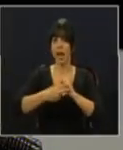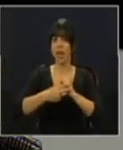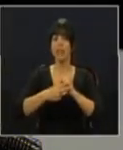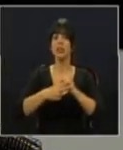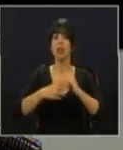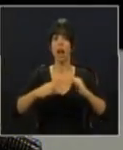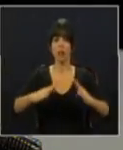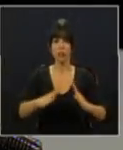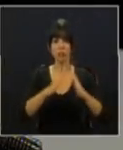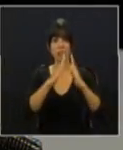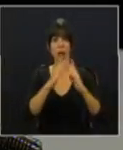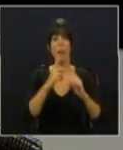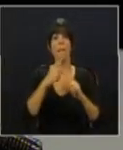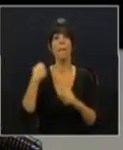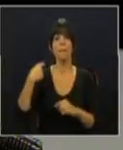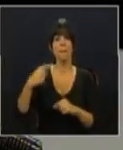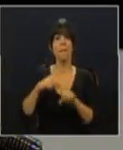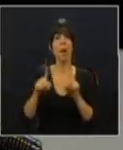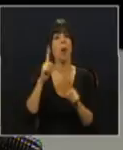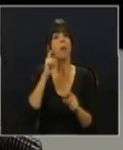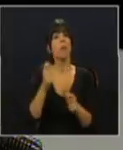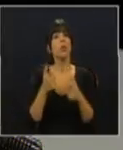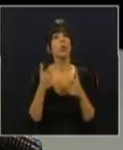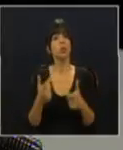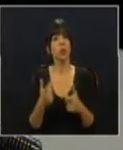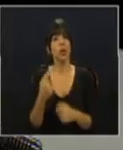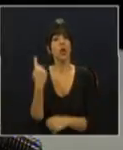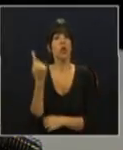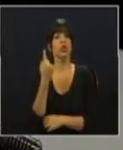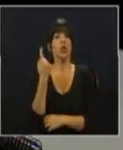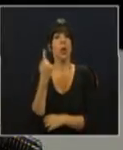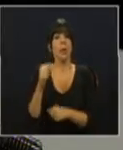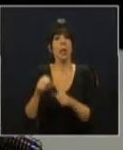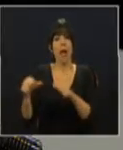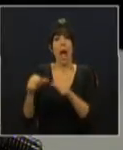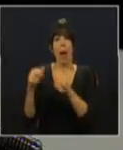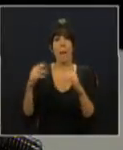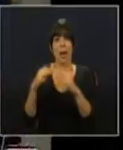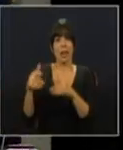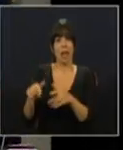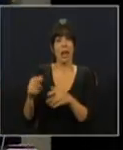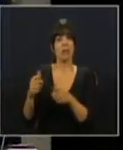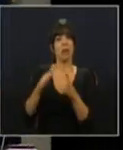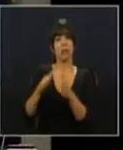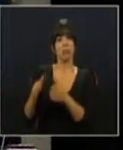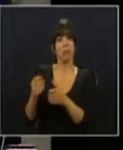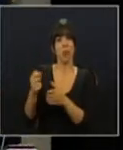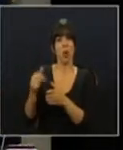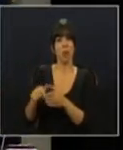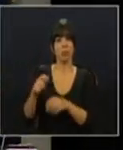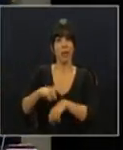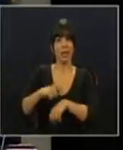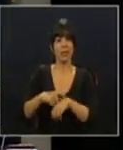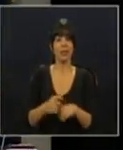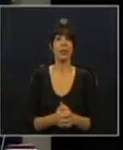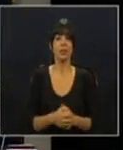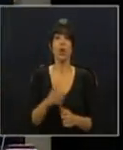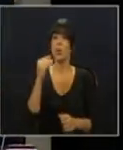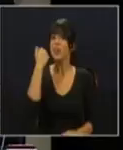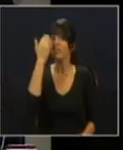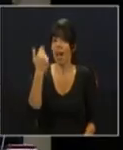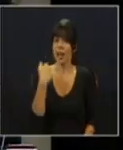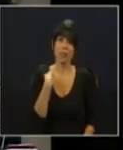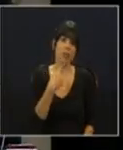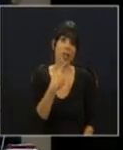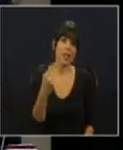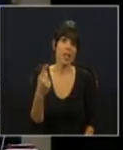incluso, aunque por fortuna solo excepcionalmente, en el campo de batalla. No ha sido fácil, dije,